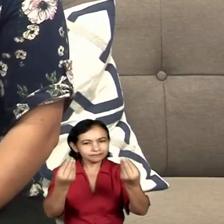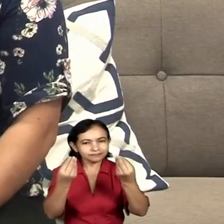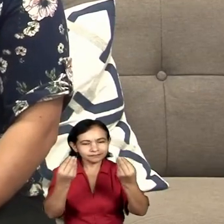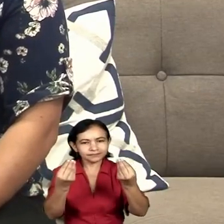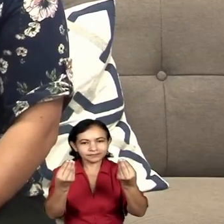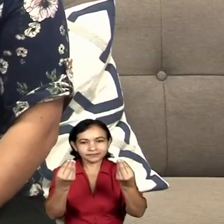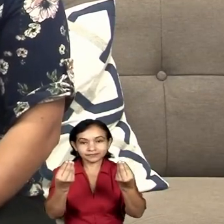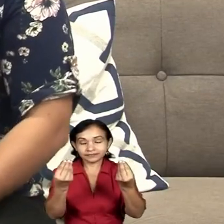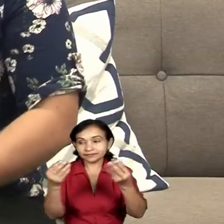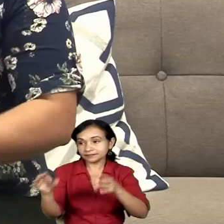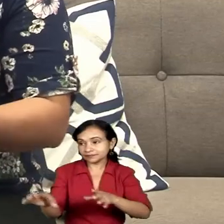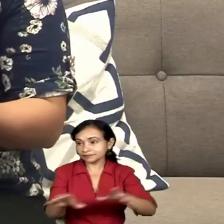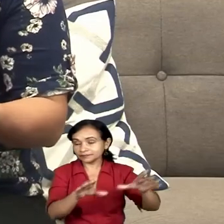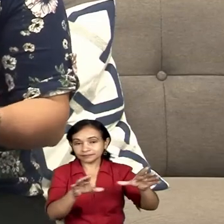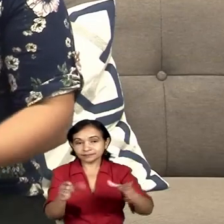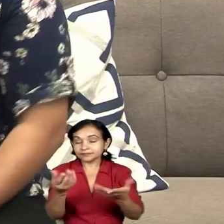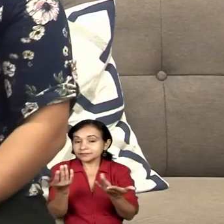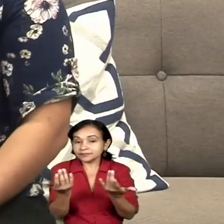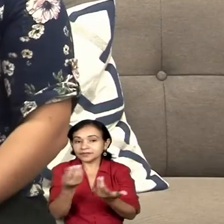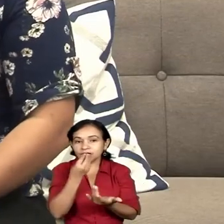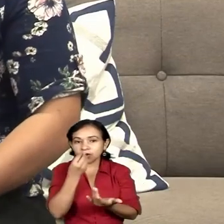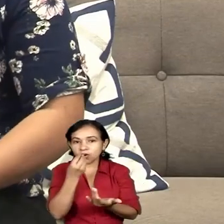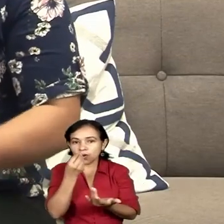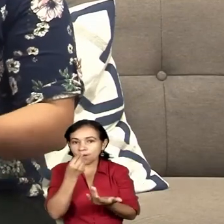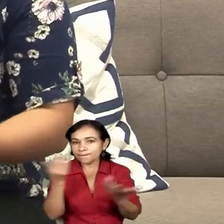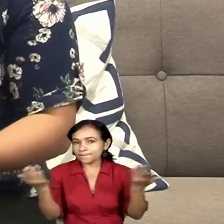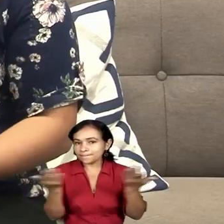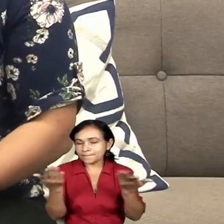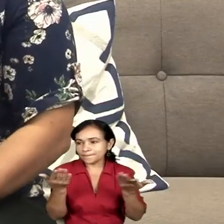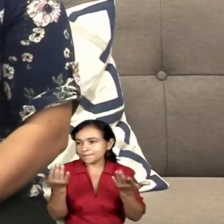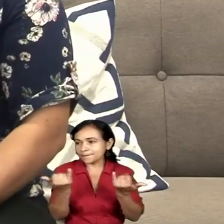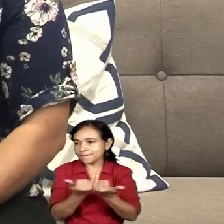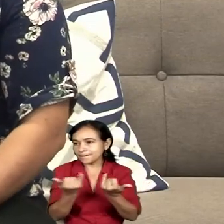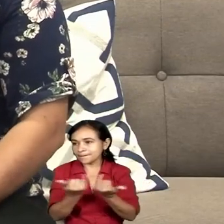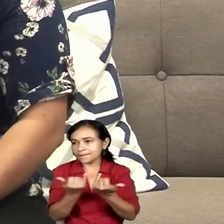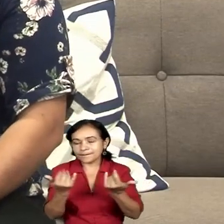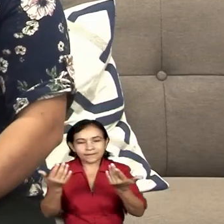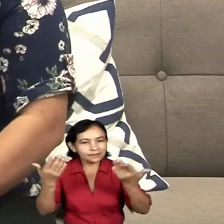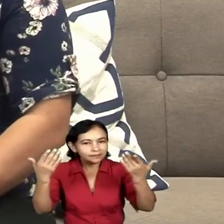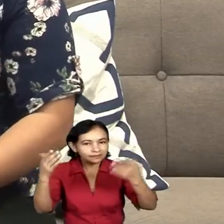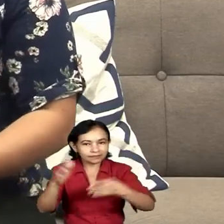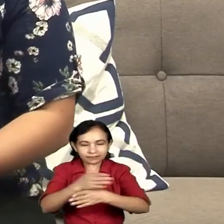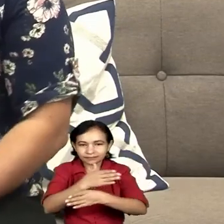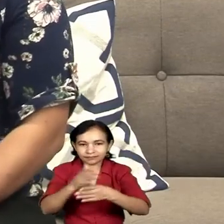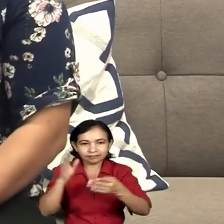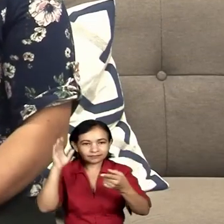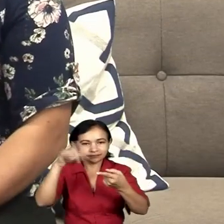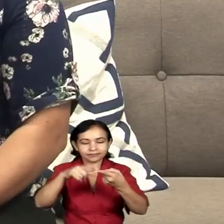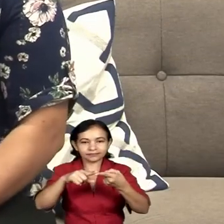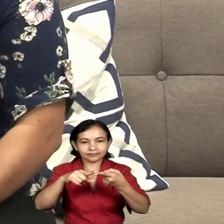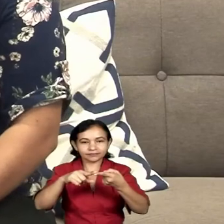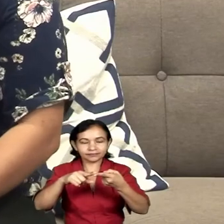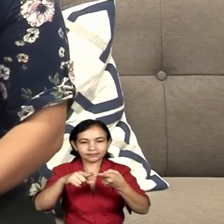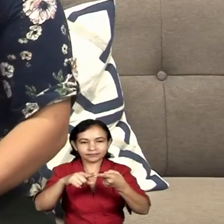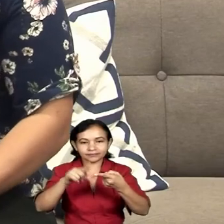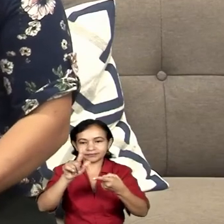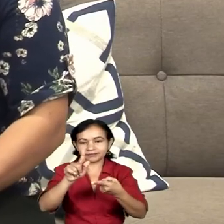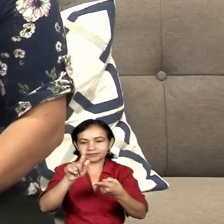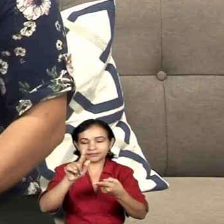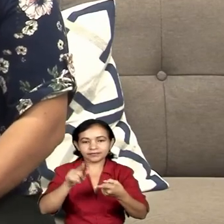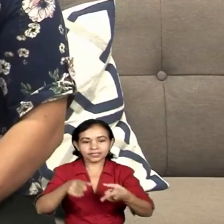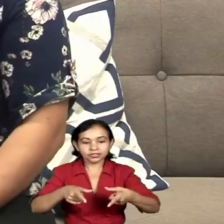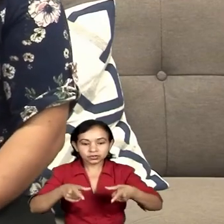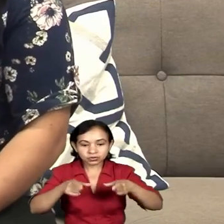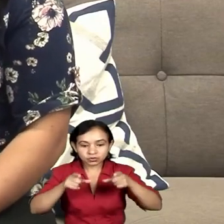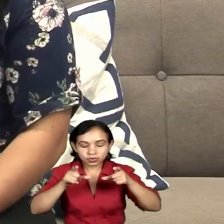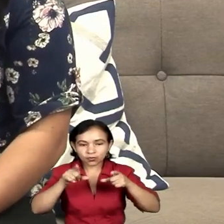muchísima comida tradicional, desde, te puedes imaginar, hummus de Palestina, va a llegar Taiwán con su también sopa de fideos